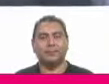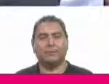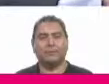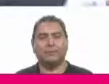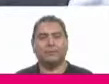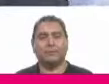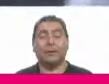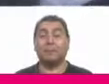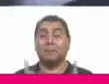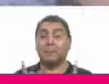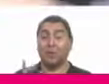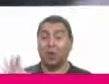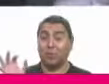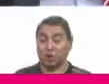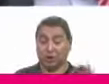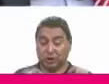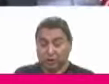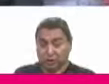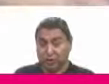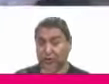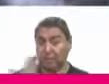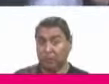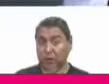el proyecto en cuestión,